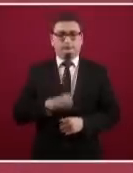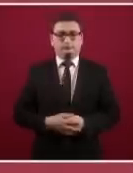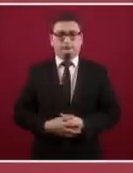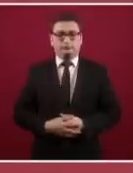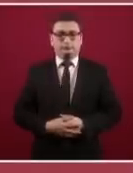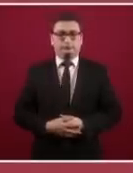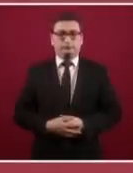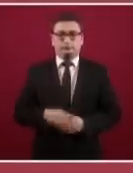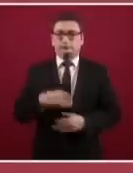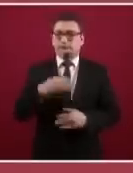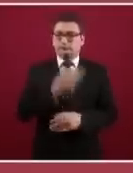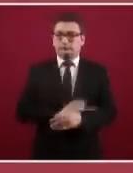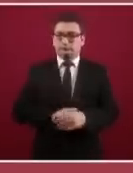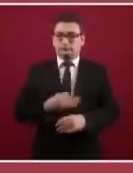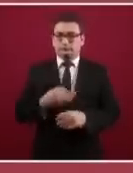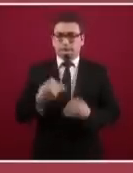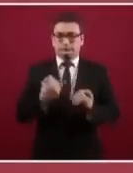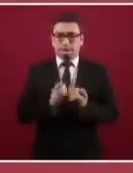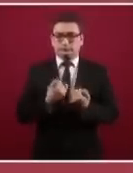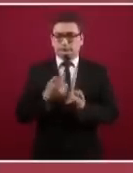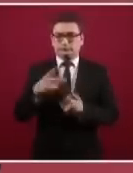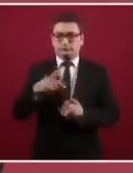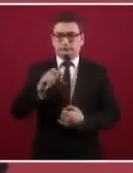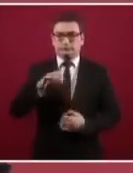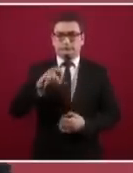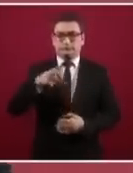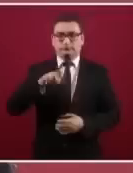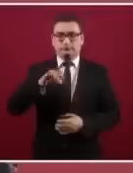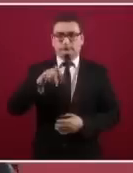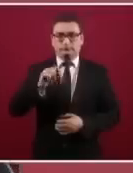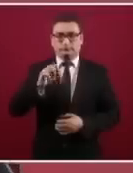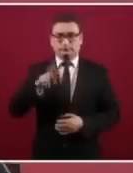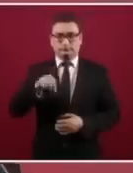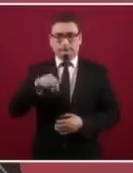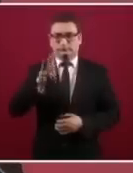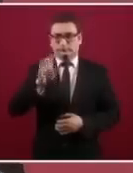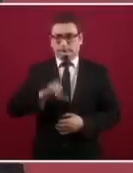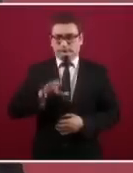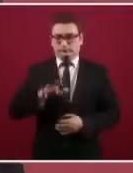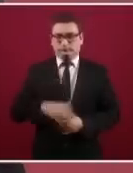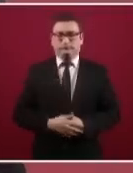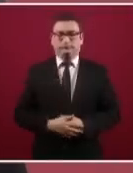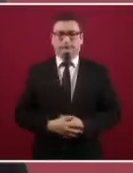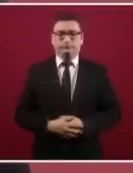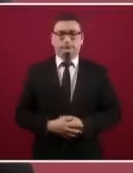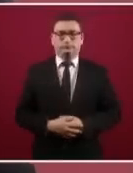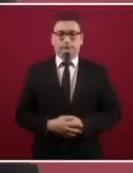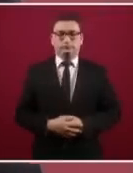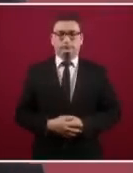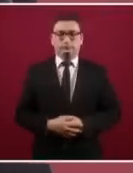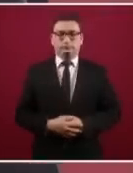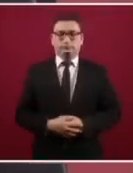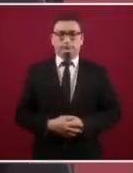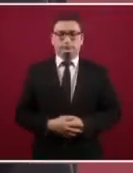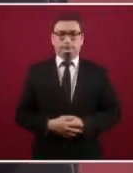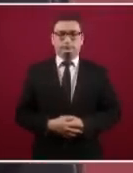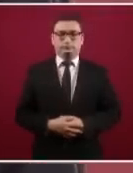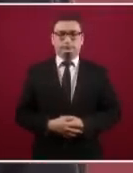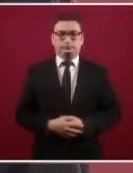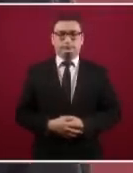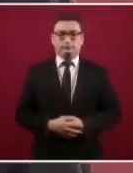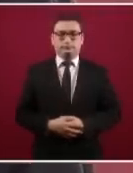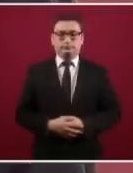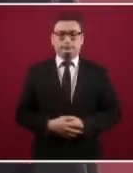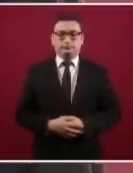la tarde vamos a San Quintín, a Baja California. Vamos a hacer una